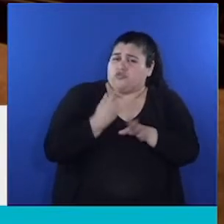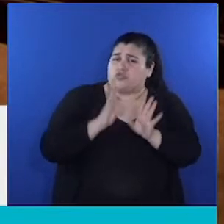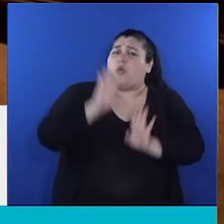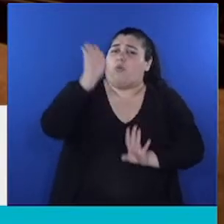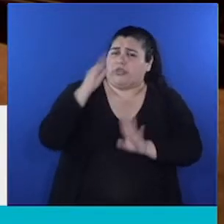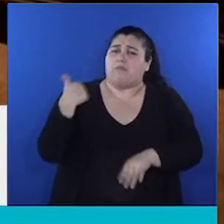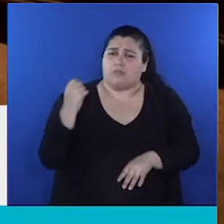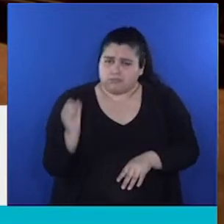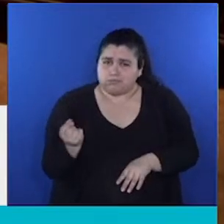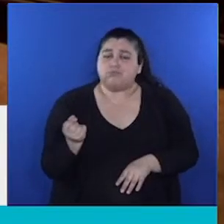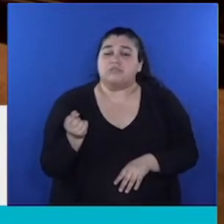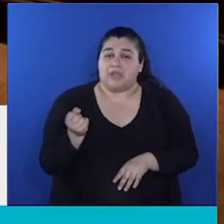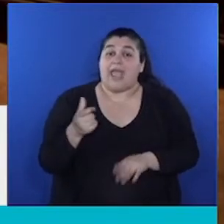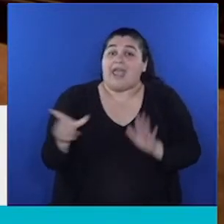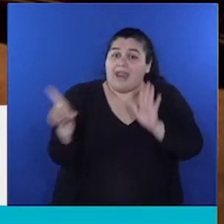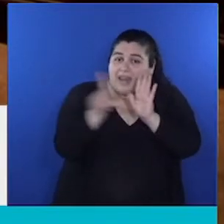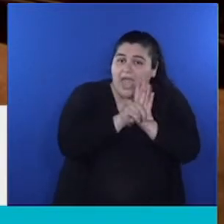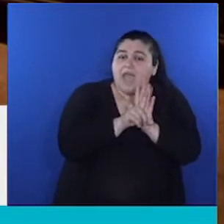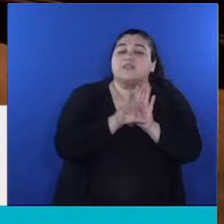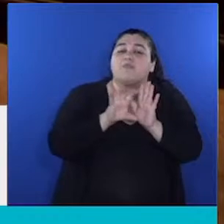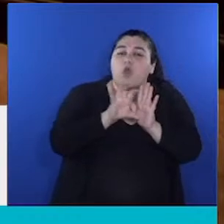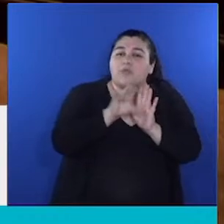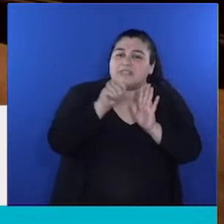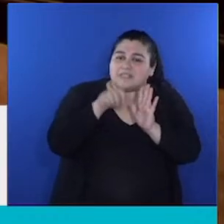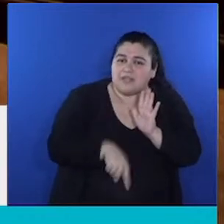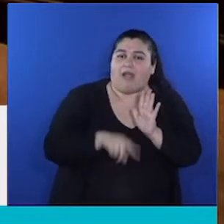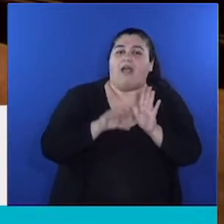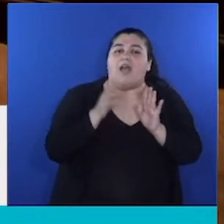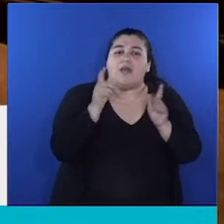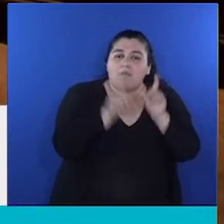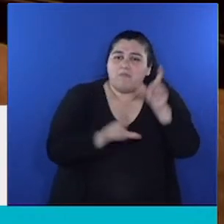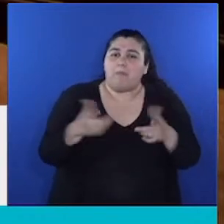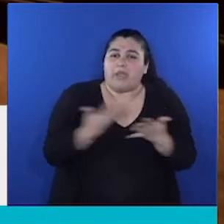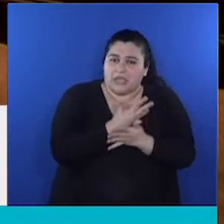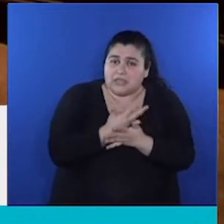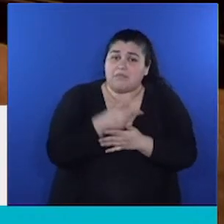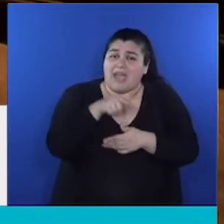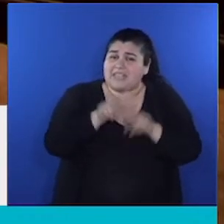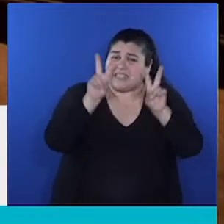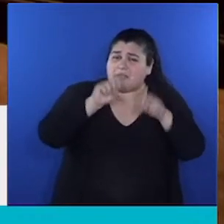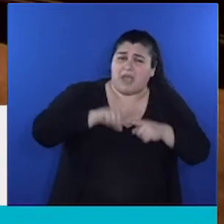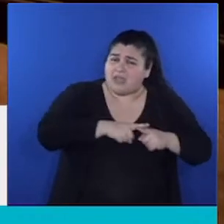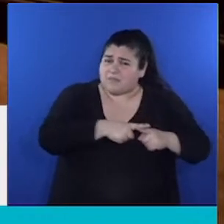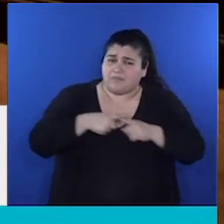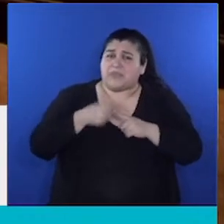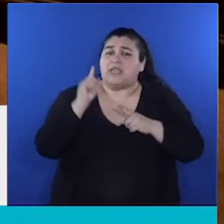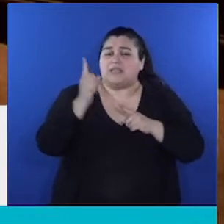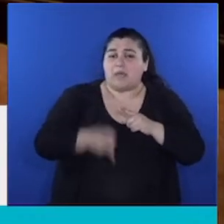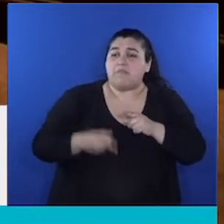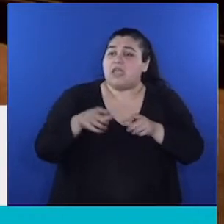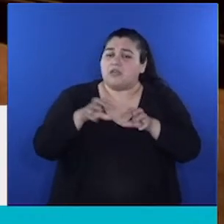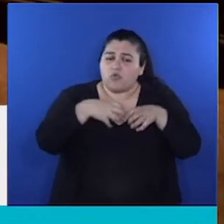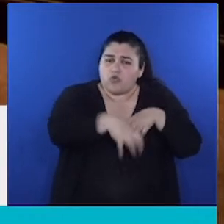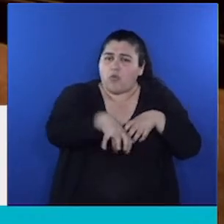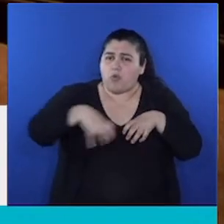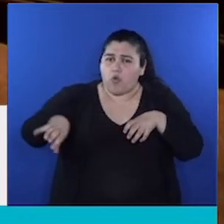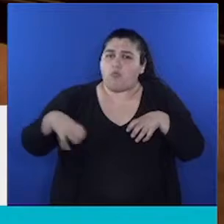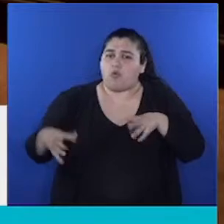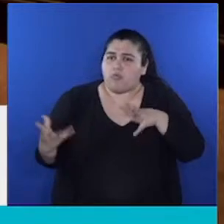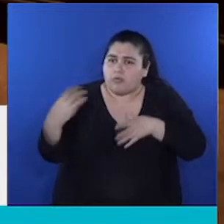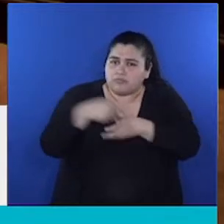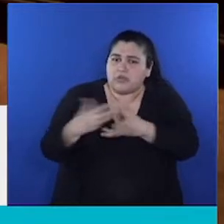tenemos una ley de víctimas provincial que nos ha llevado muchísimo debate y la incorporación de un montón de sectores y que tenemos que hacer que se